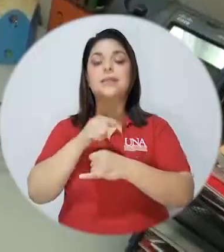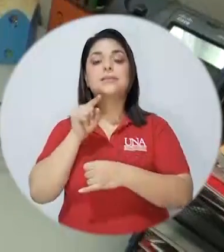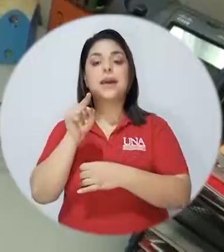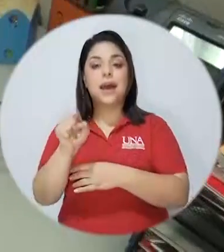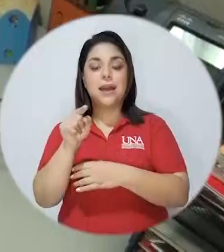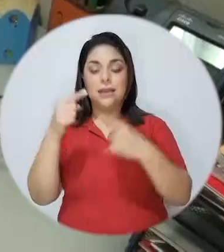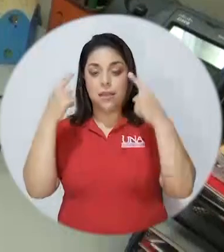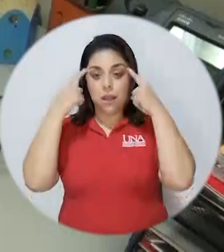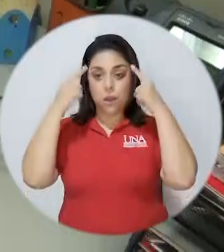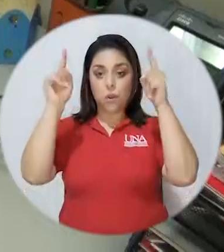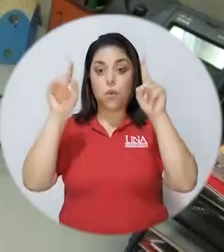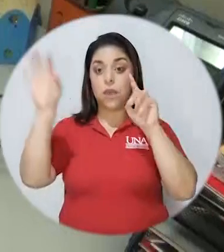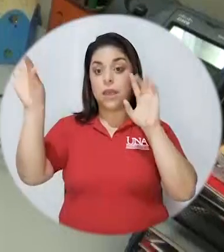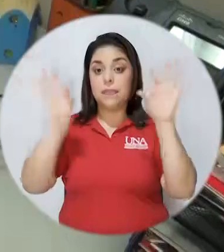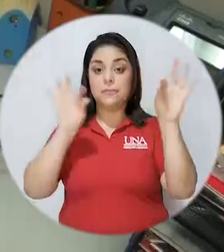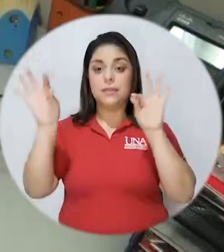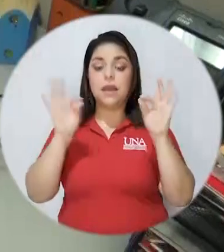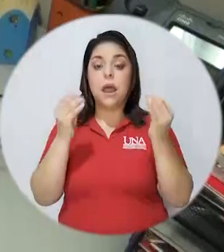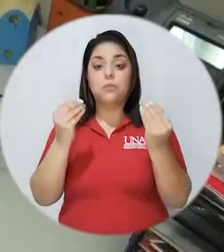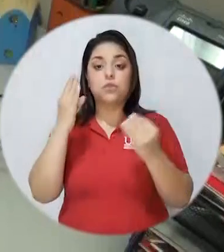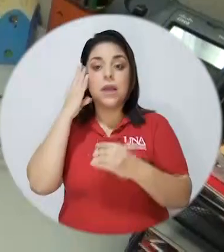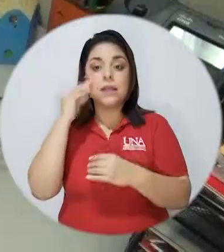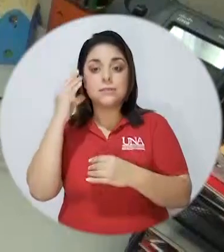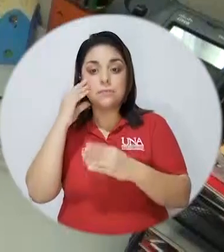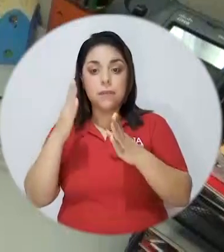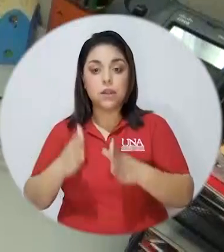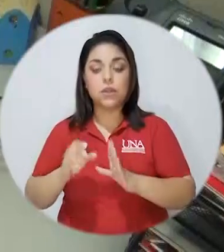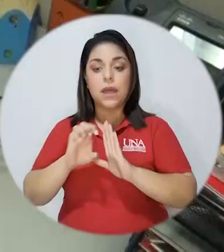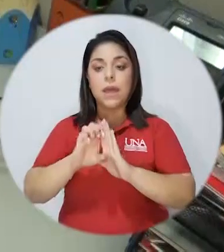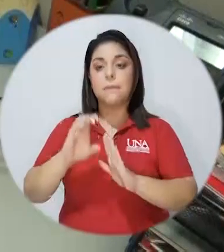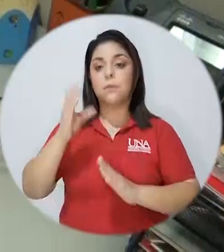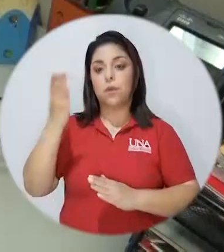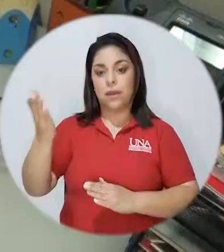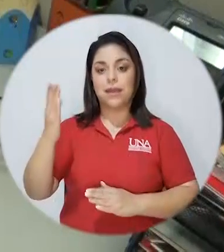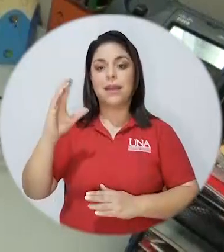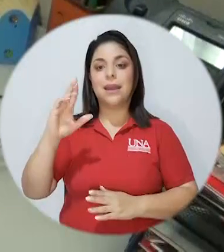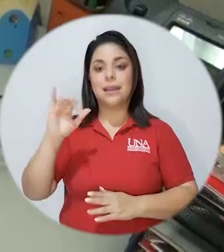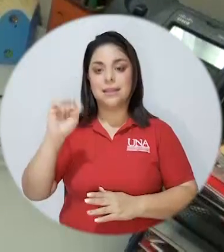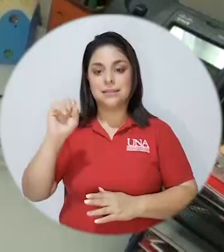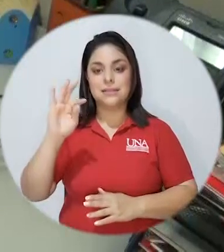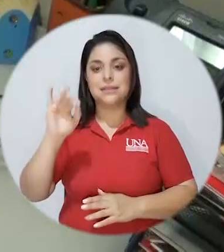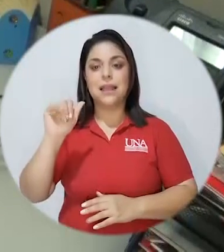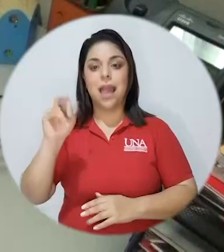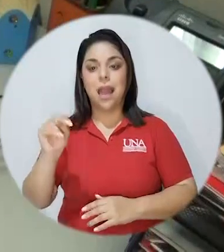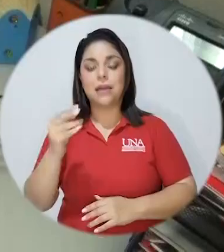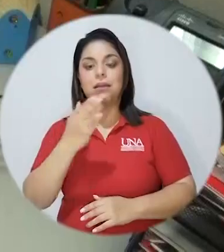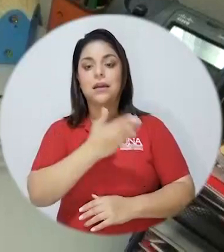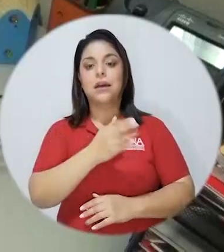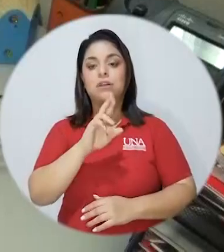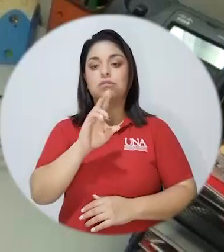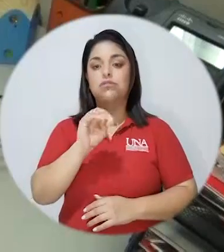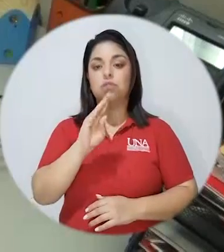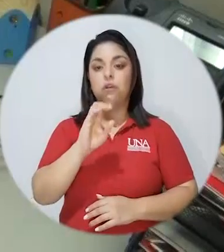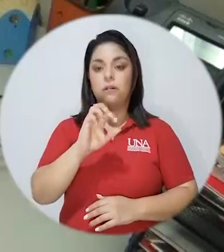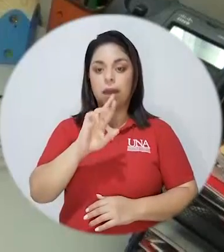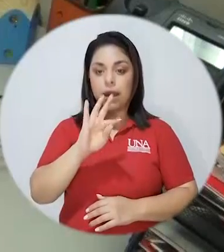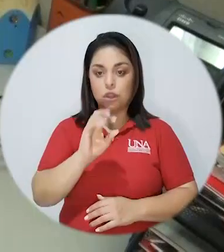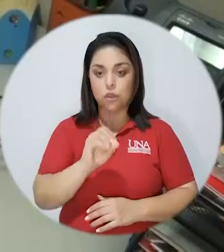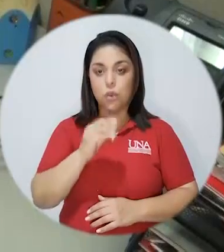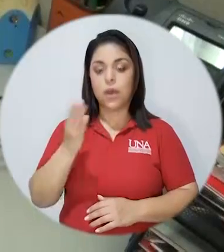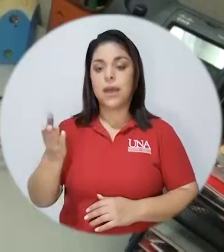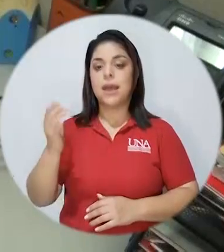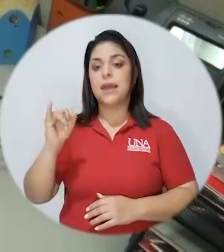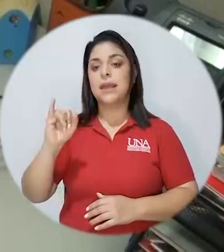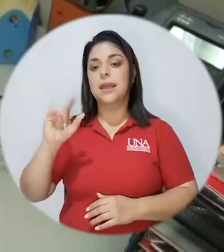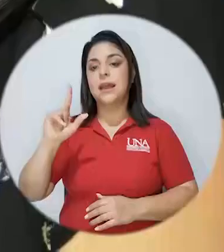ITA, se logró invitar a muchos expertos como don Cristian, como don Roberto, como doña